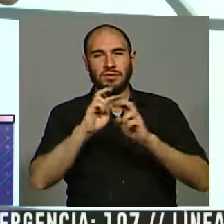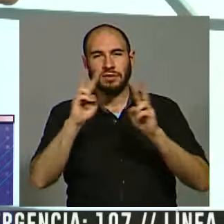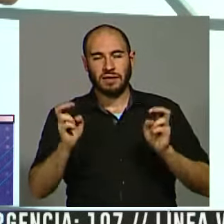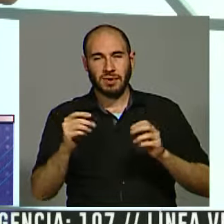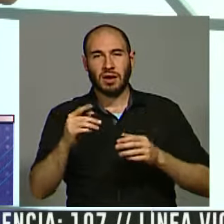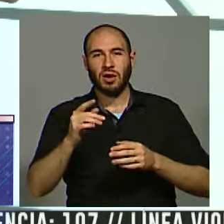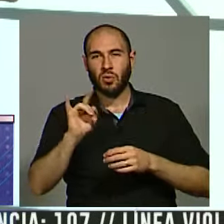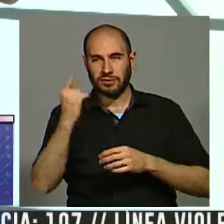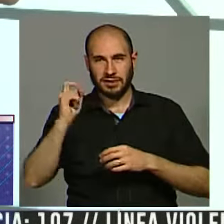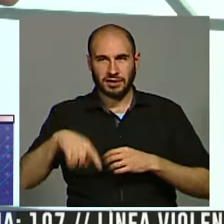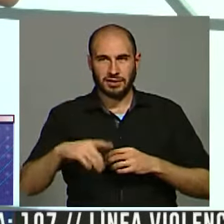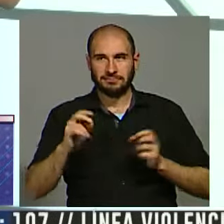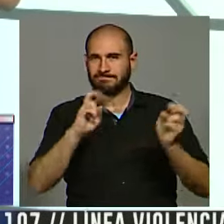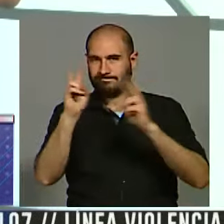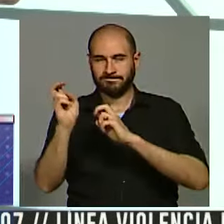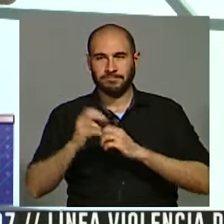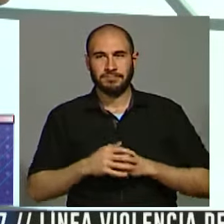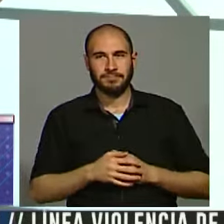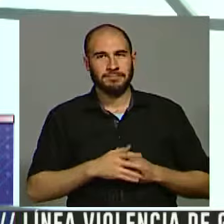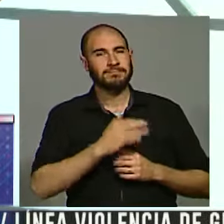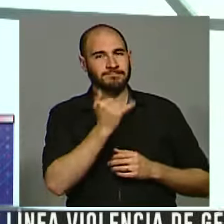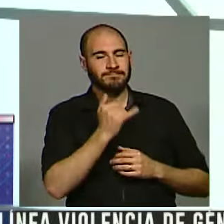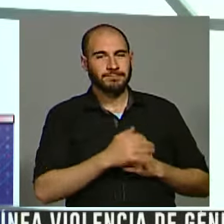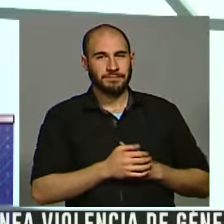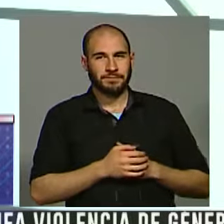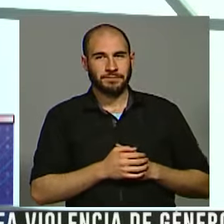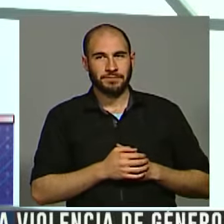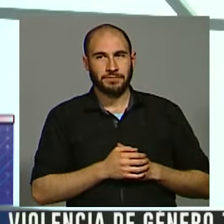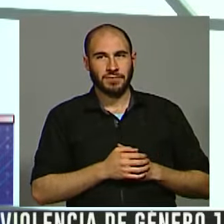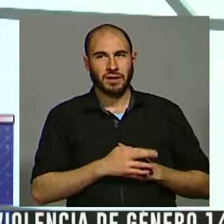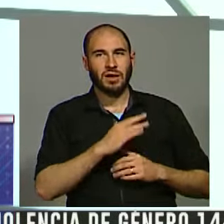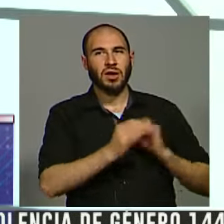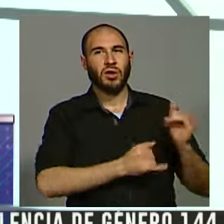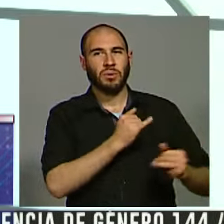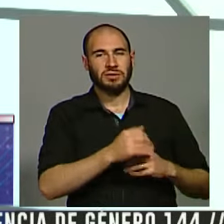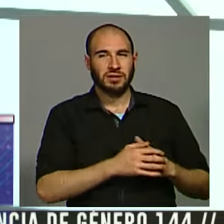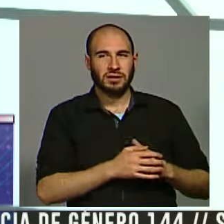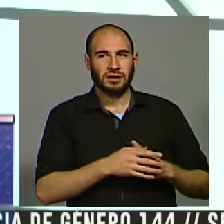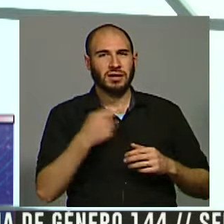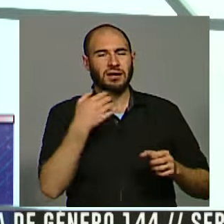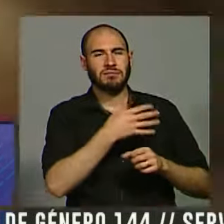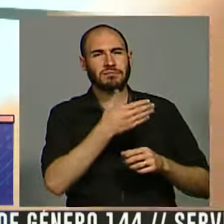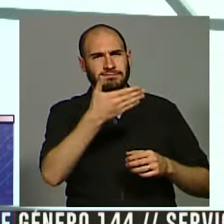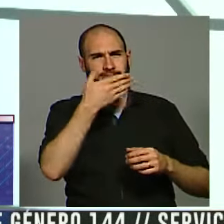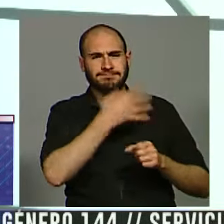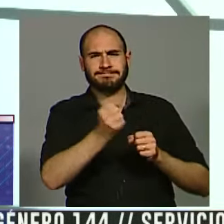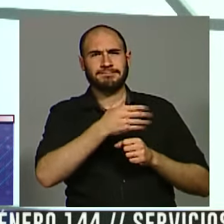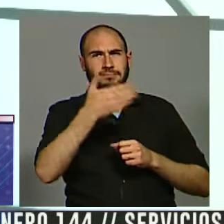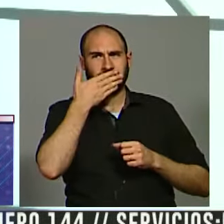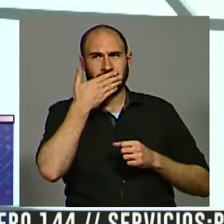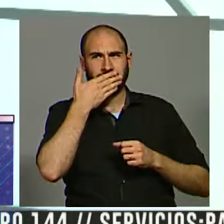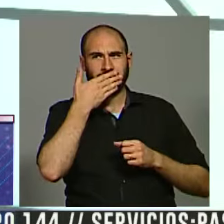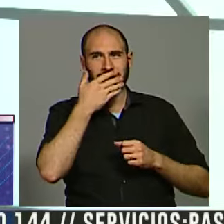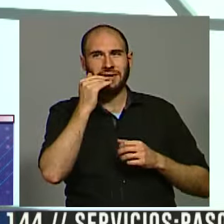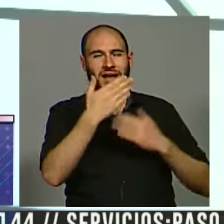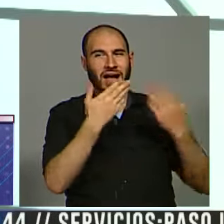nuestra institución. Vamos a cambiar de tema ahora, ¿no? Es así, y vamos a hablar en este caso de los crímenes de lesa humanidad. Y estuvimos